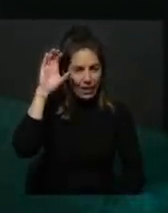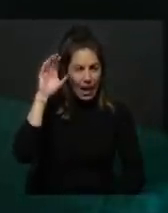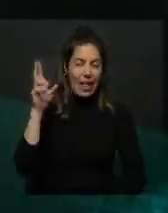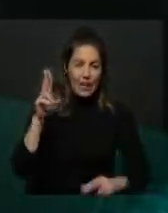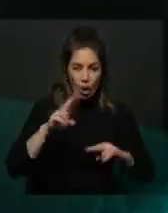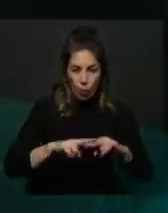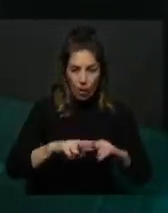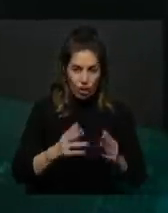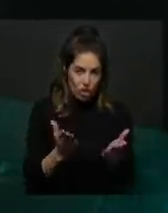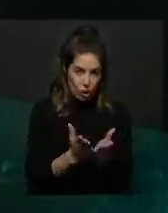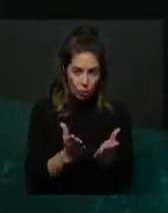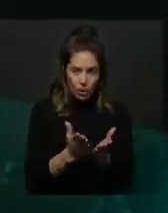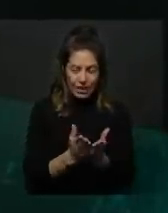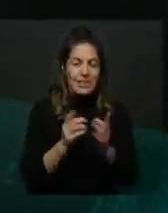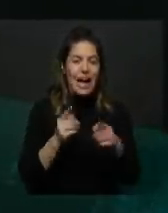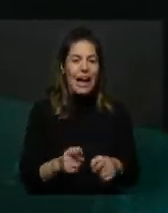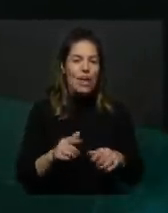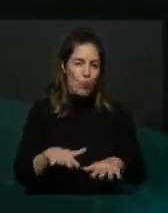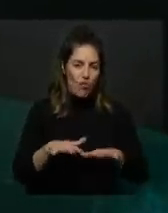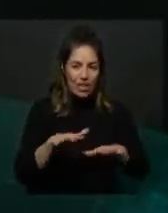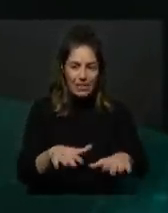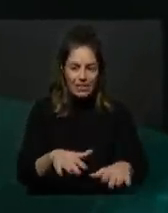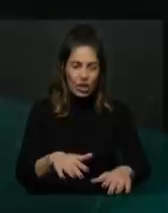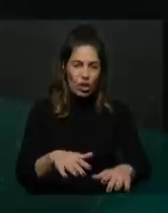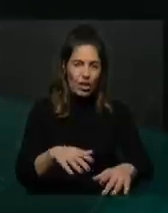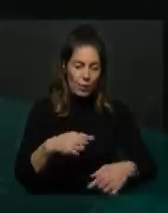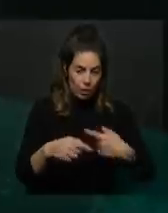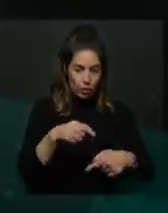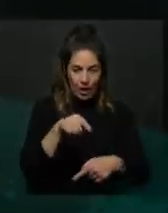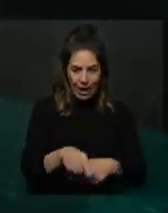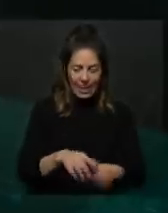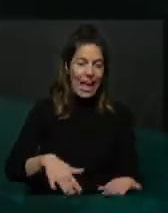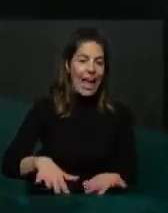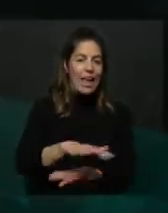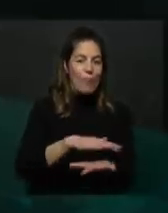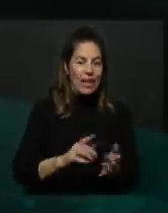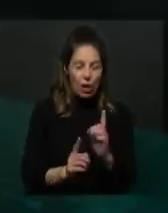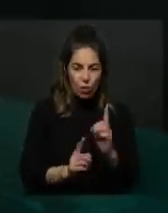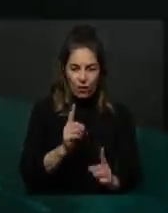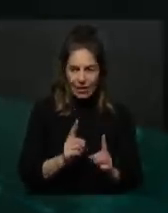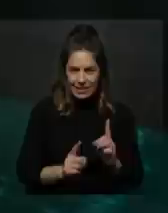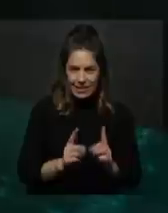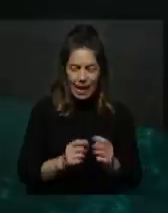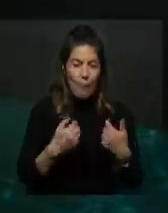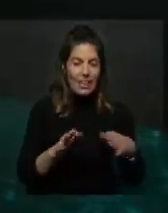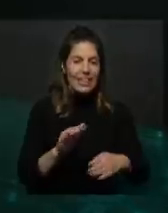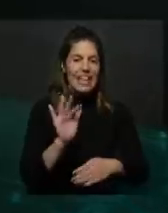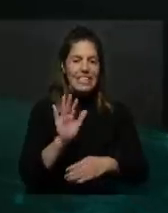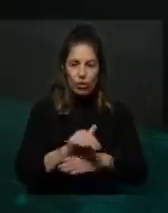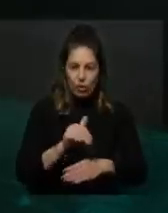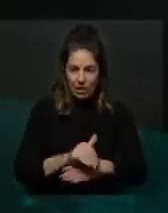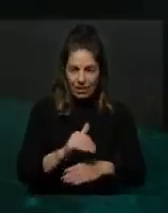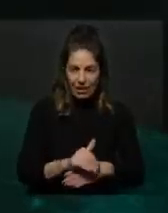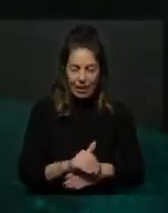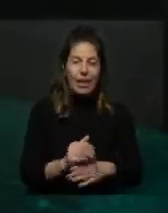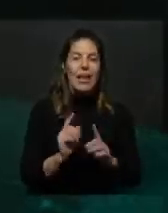estudiantiles así que bueno va a haber una movilización que va a continuar va a estar ahí en la Explanada universidad exactamente a partir de las cinco de la tarde como decíamos Bueno